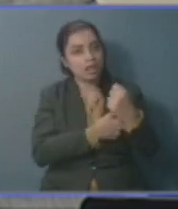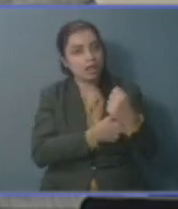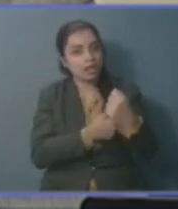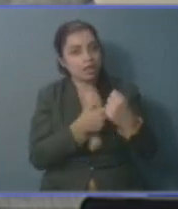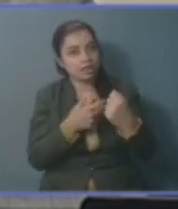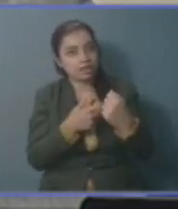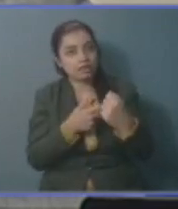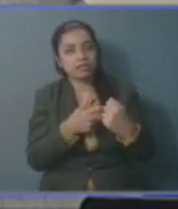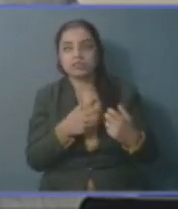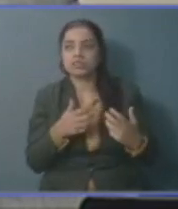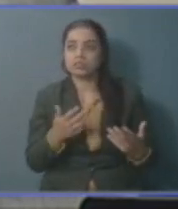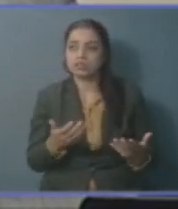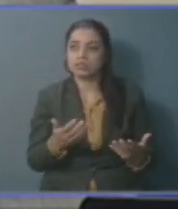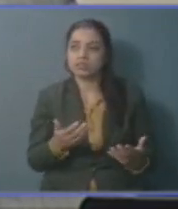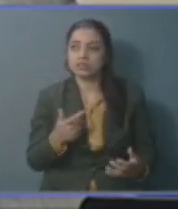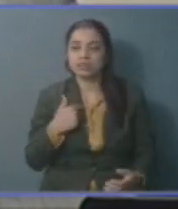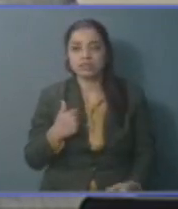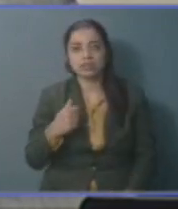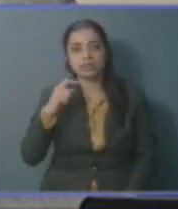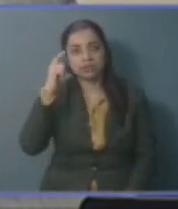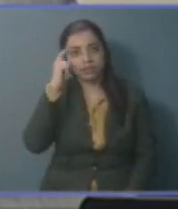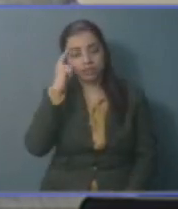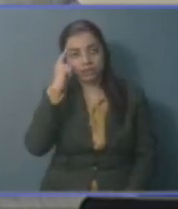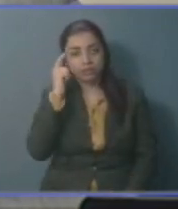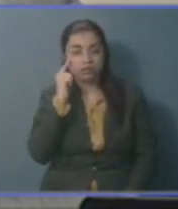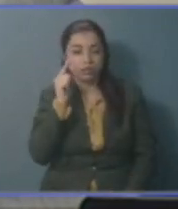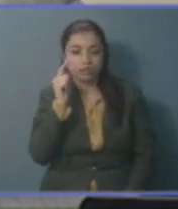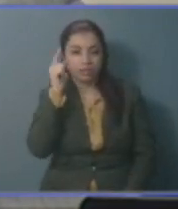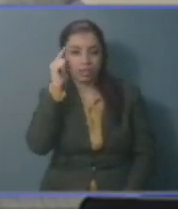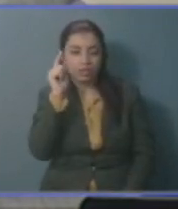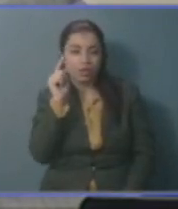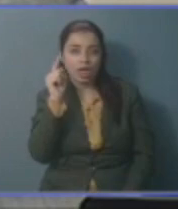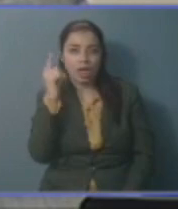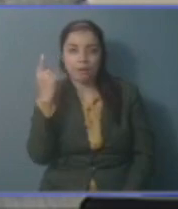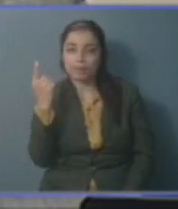plasma. Yo ahí cambiaría por